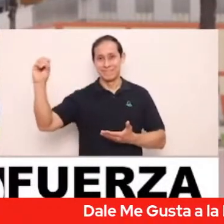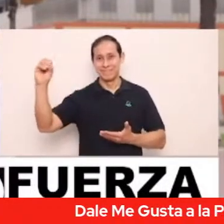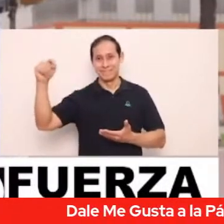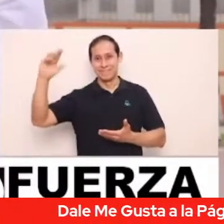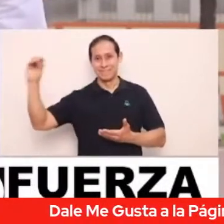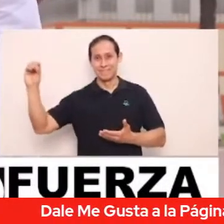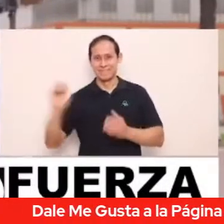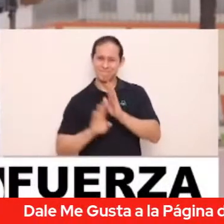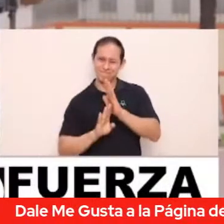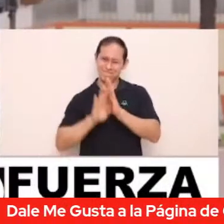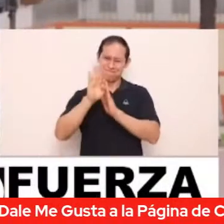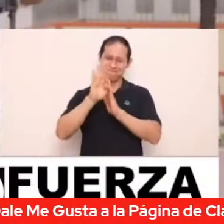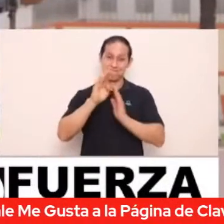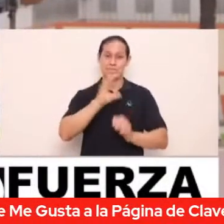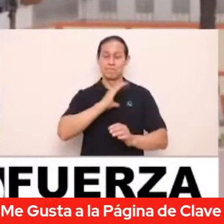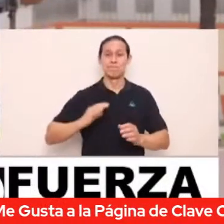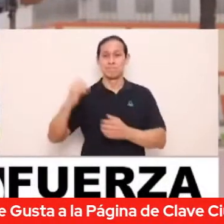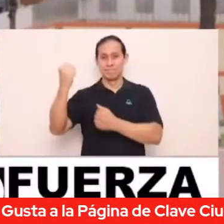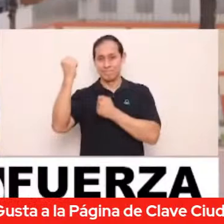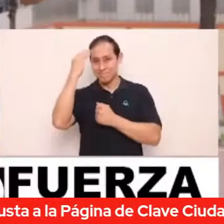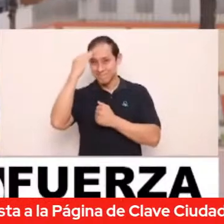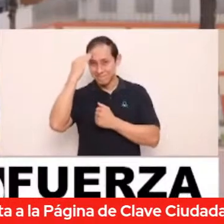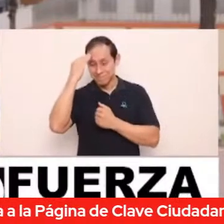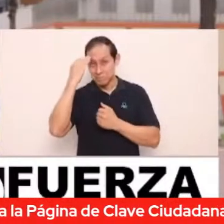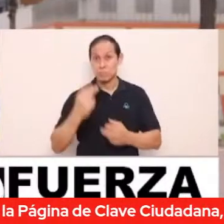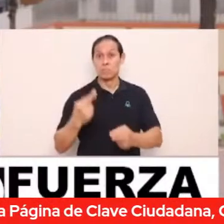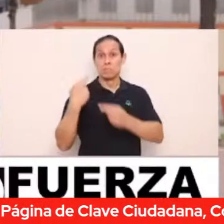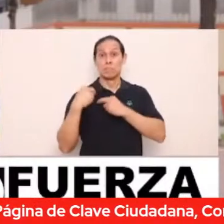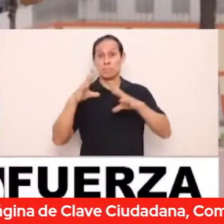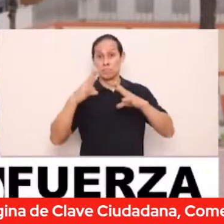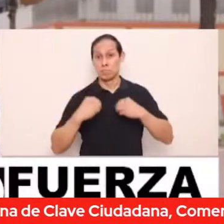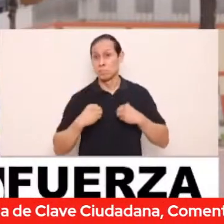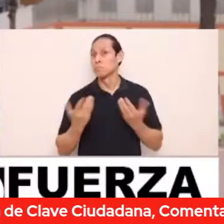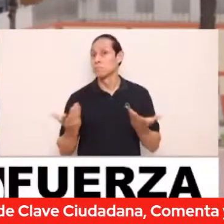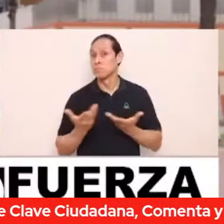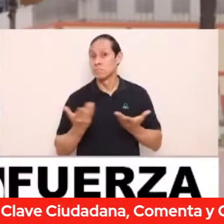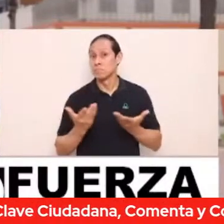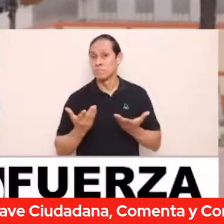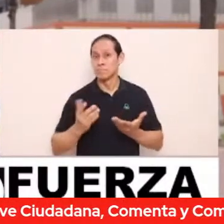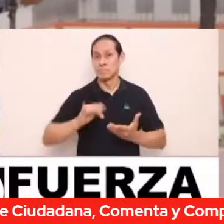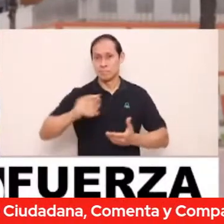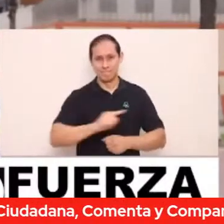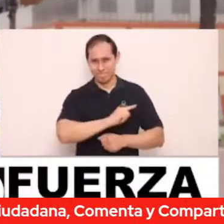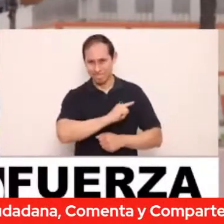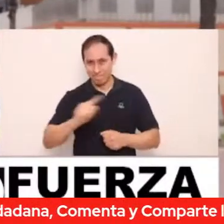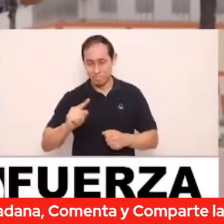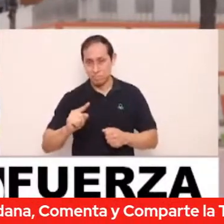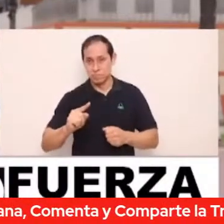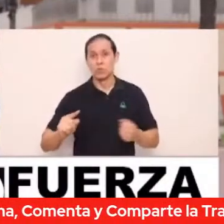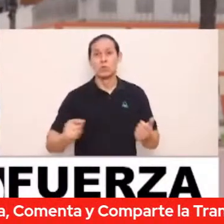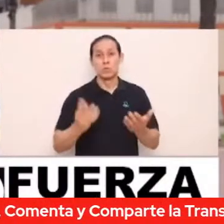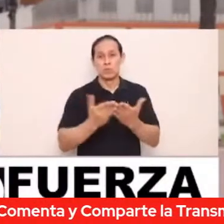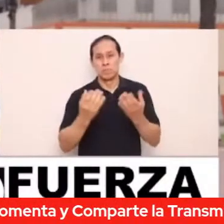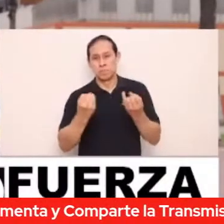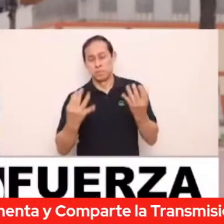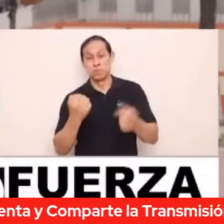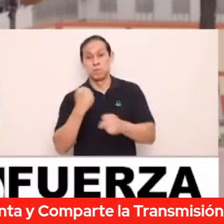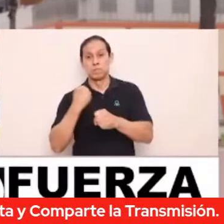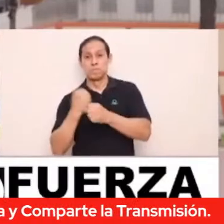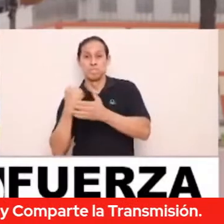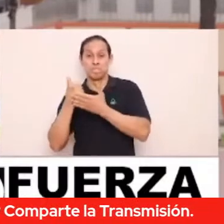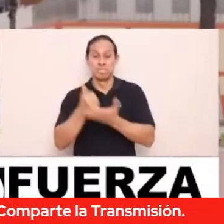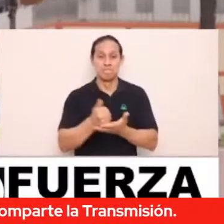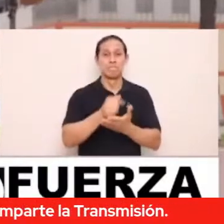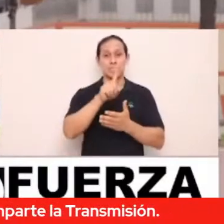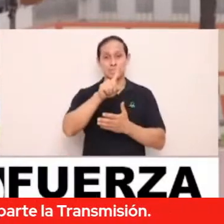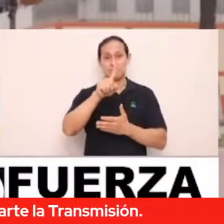desarrollo. Fuerza Callao Seguro lo sabe y se compromete a invertir en la seguridad con educación y trabajo.